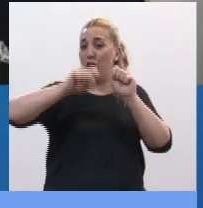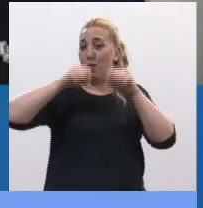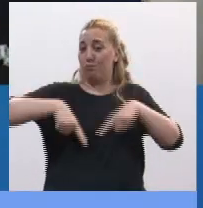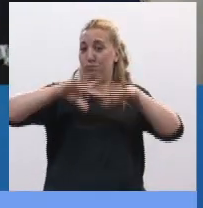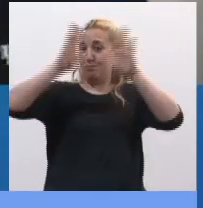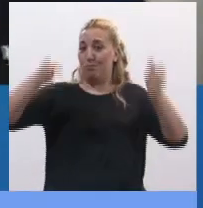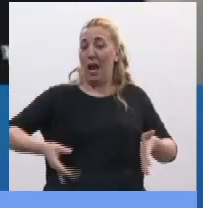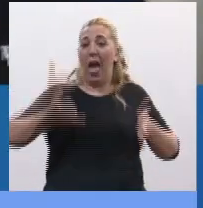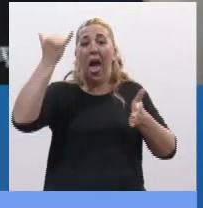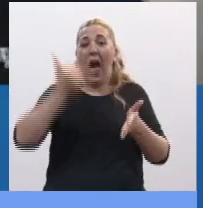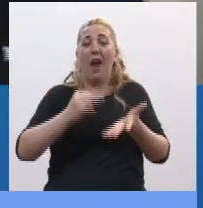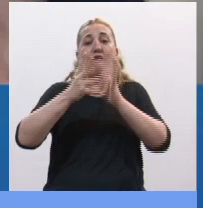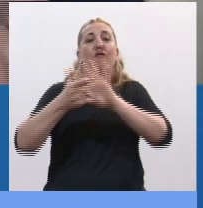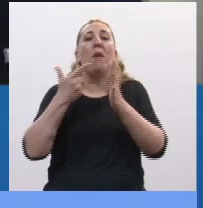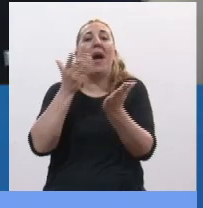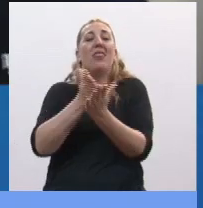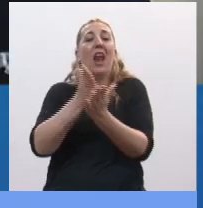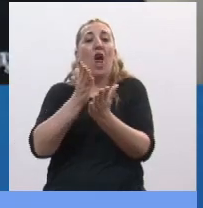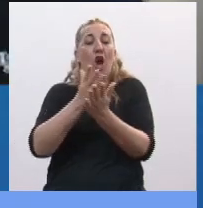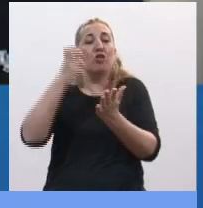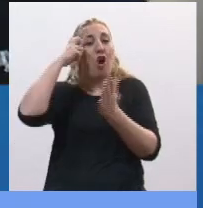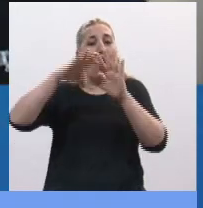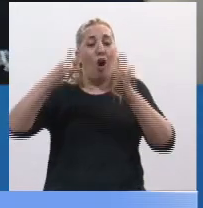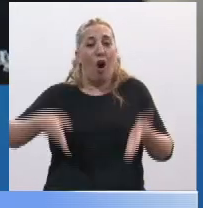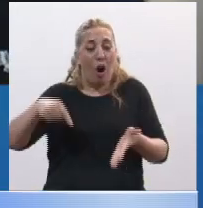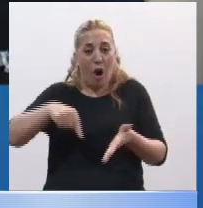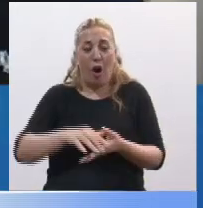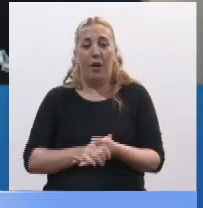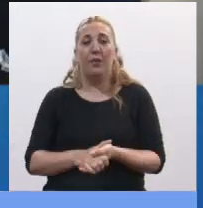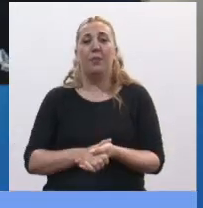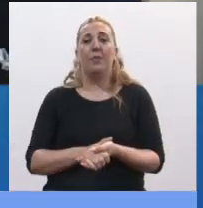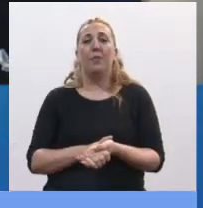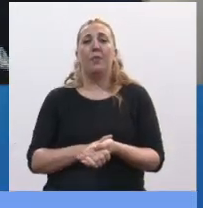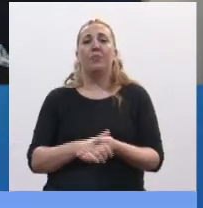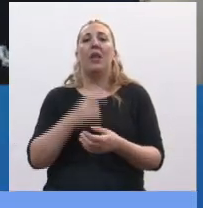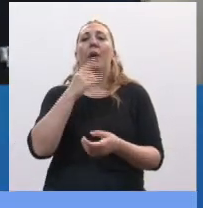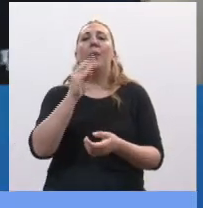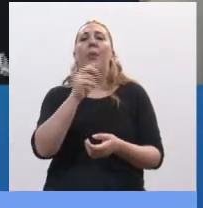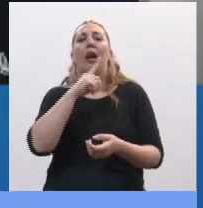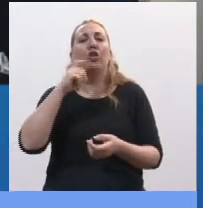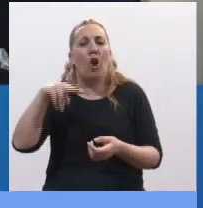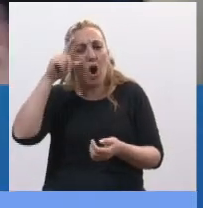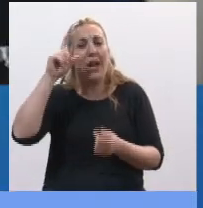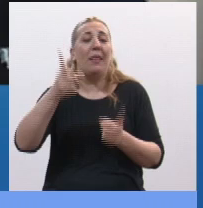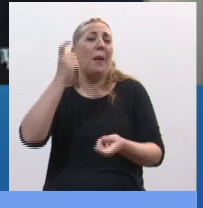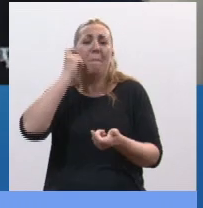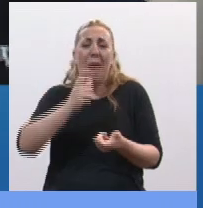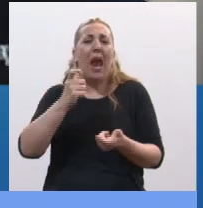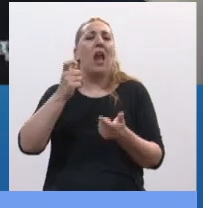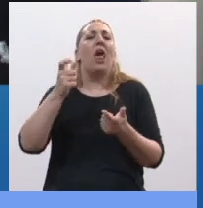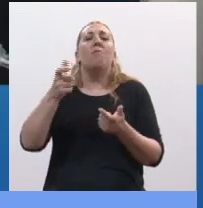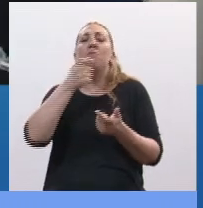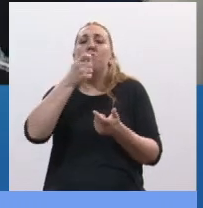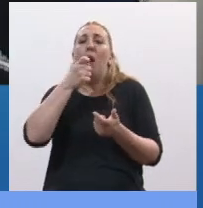hay una calificada doctrina del derecho parlamentario, entre ellos Pérez Borbón, Fermín Ubertone, el propio Eduardo Menem, por la